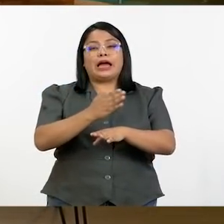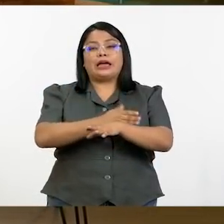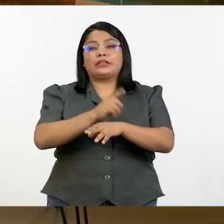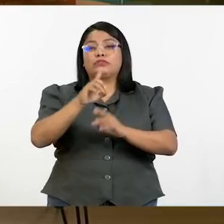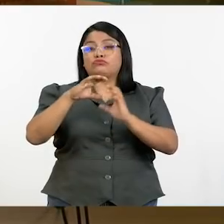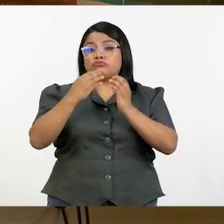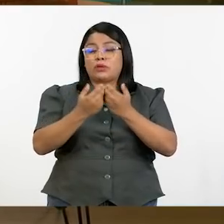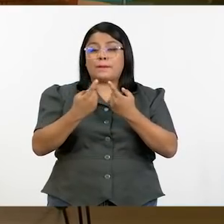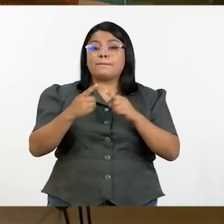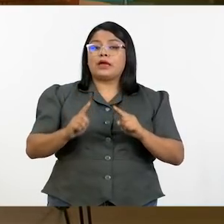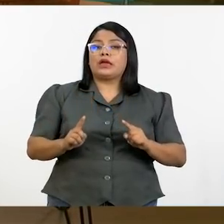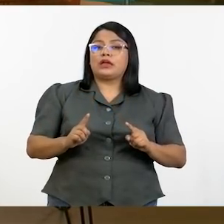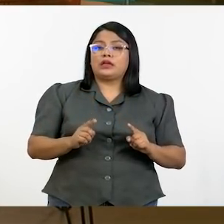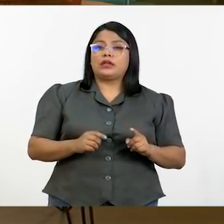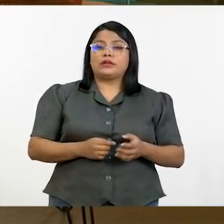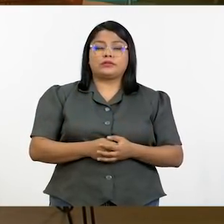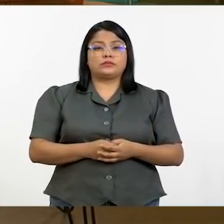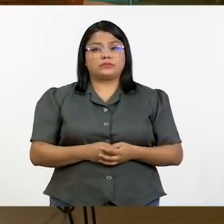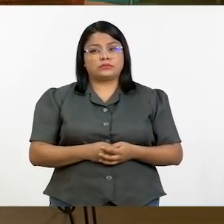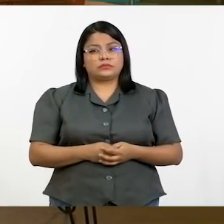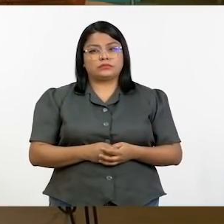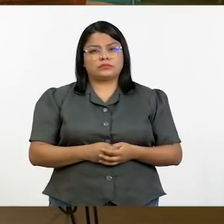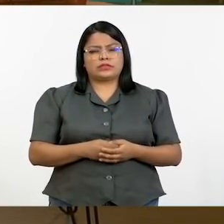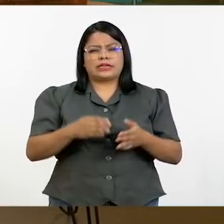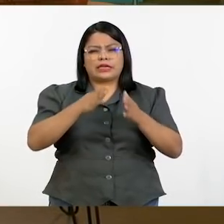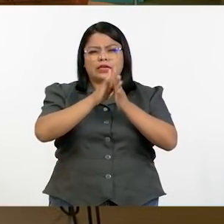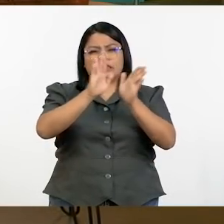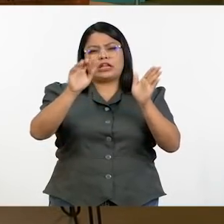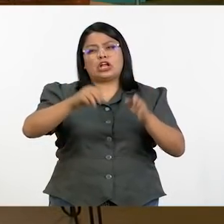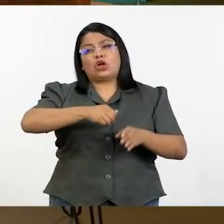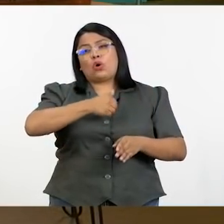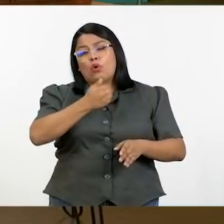una clase. Sin embargo, ¿qué podemos decir, Esmeralda,